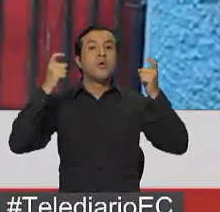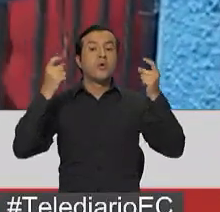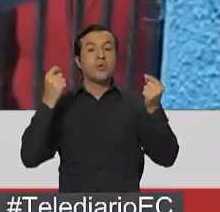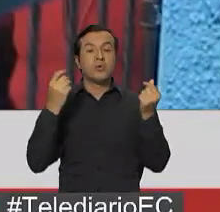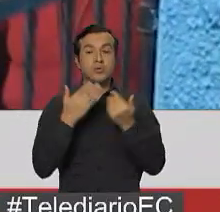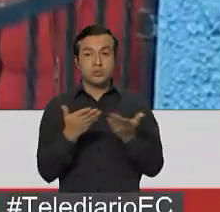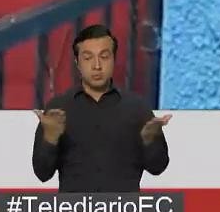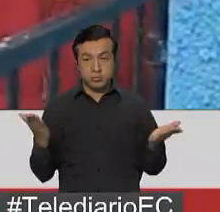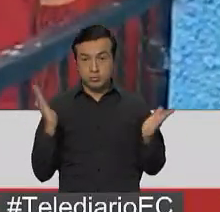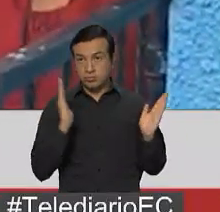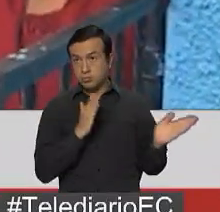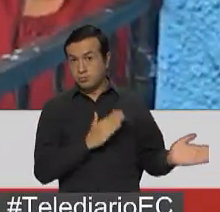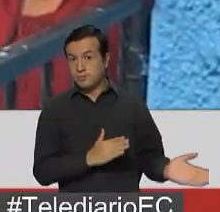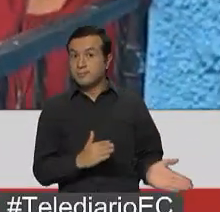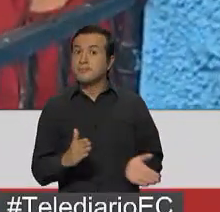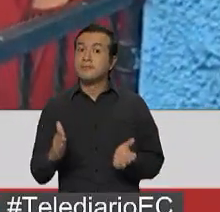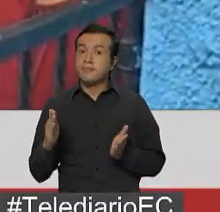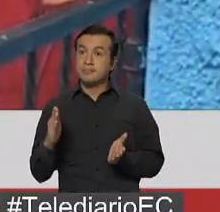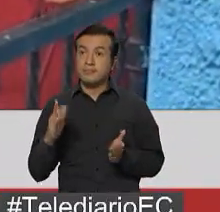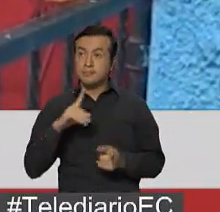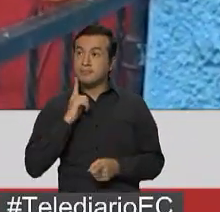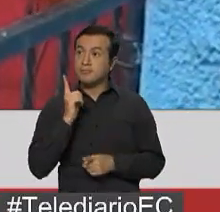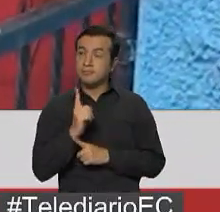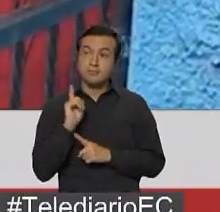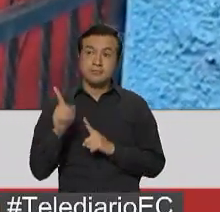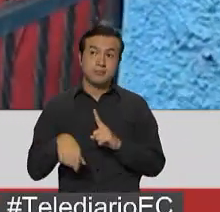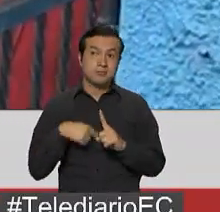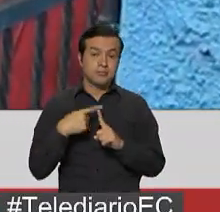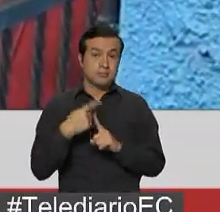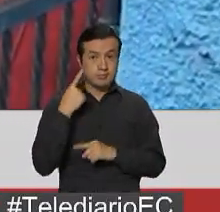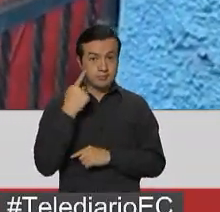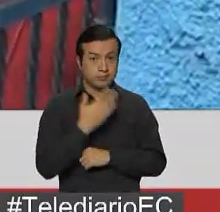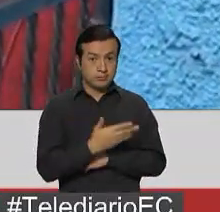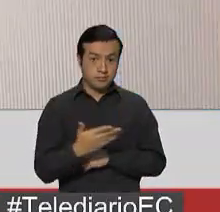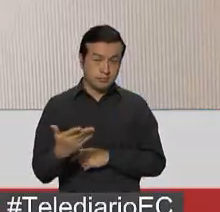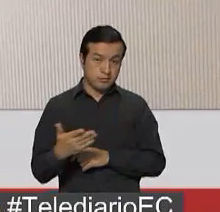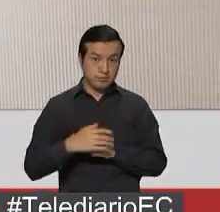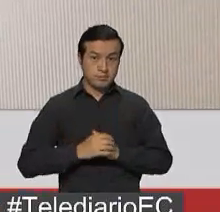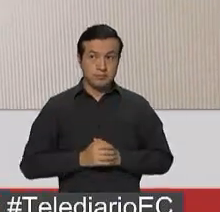precios de primera necesidad así como los insumos médicos